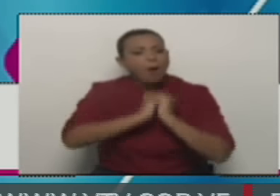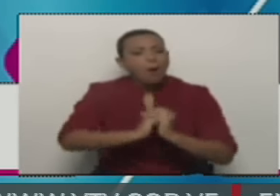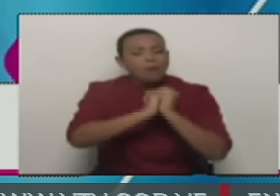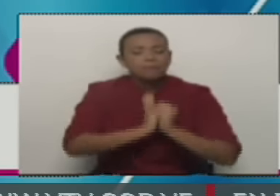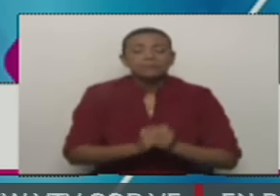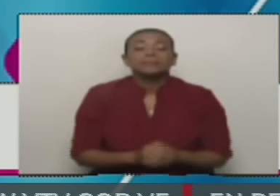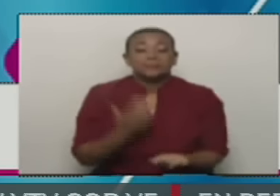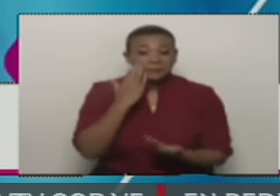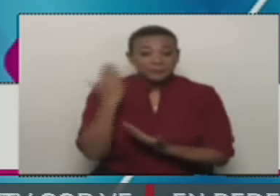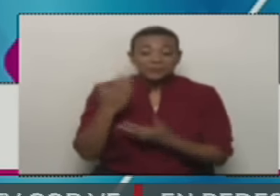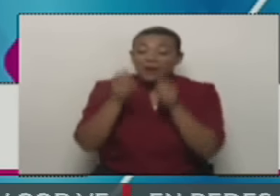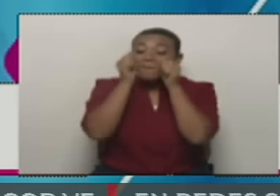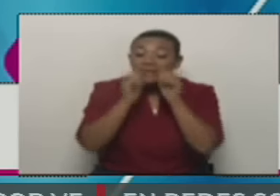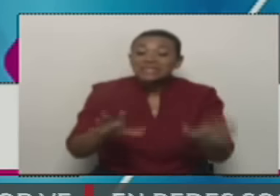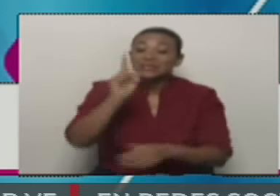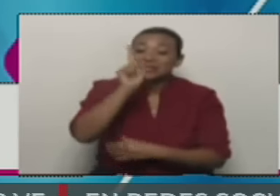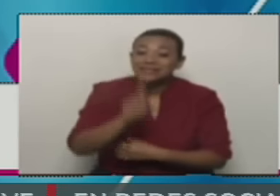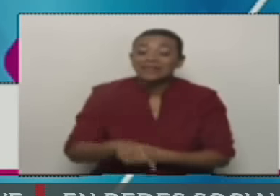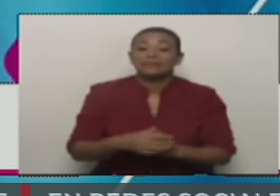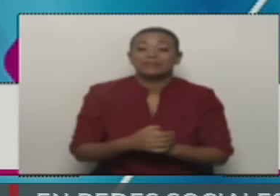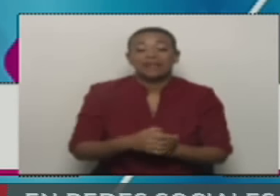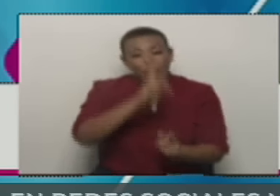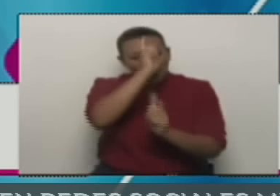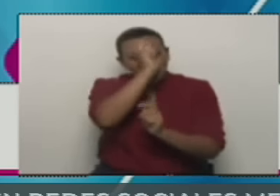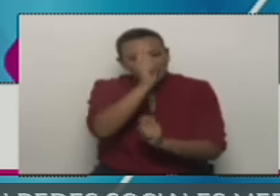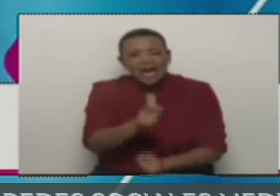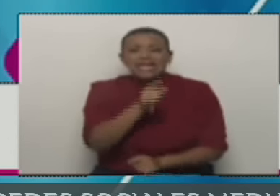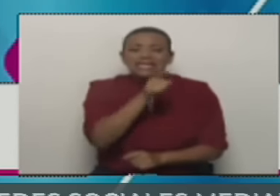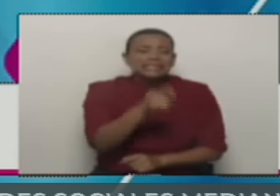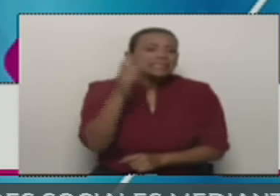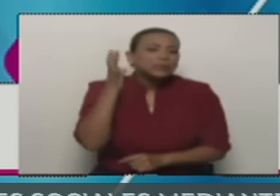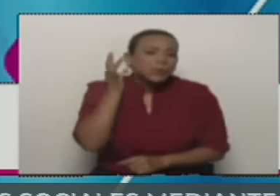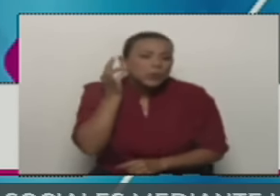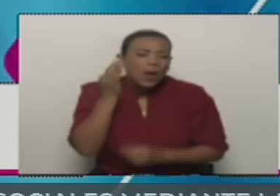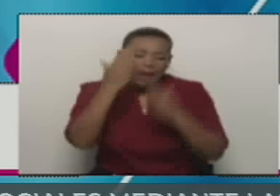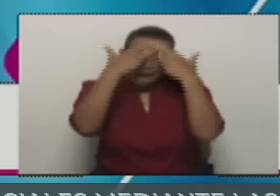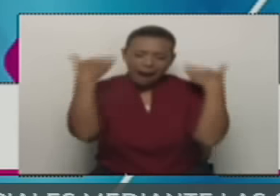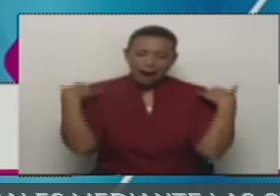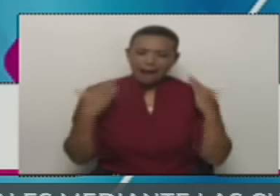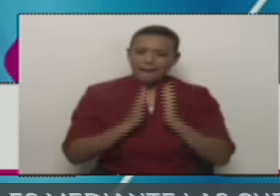en bendiciones, en homenaje, en admiración.